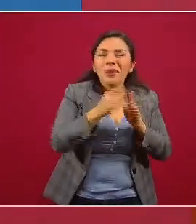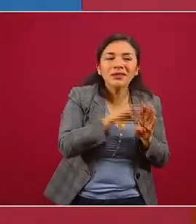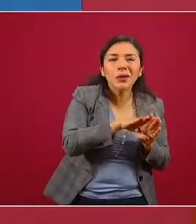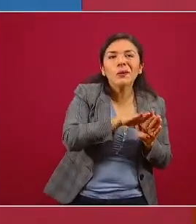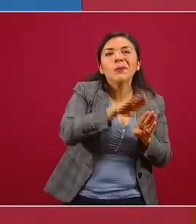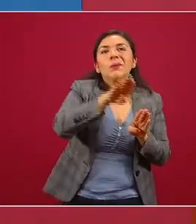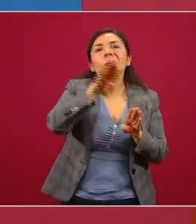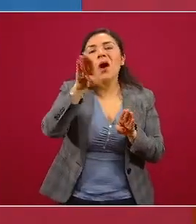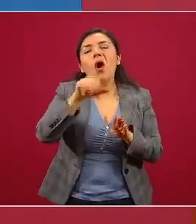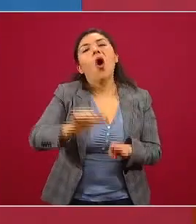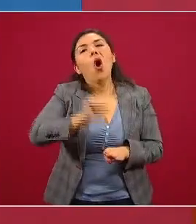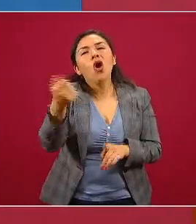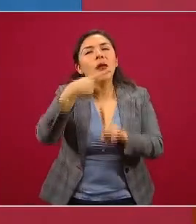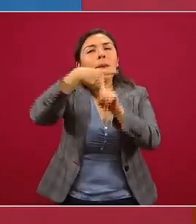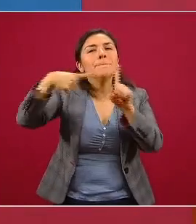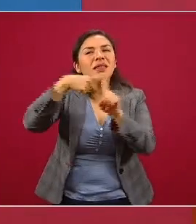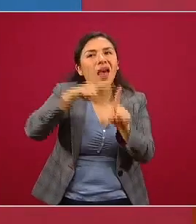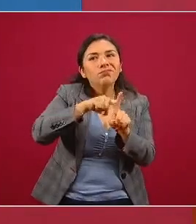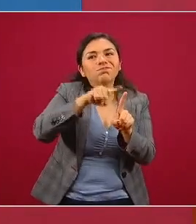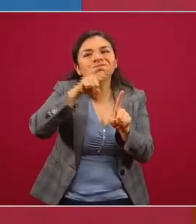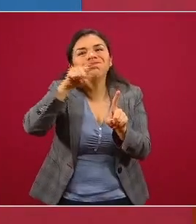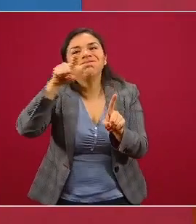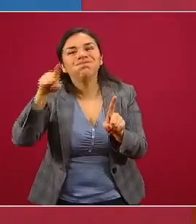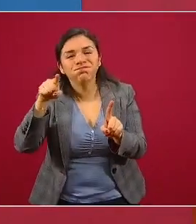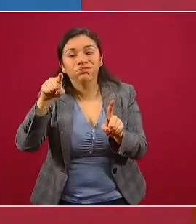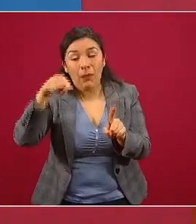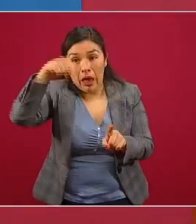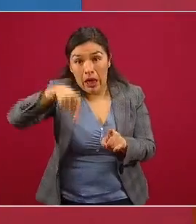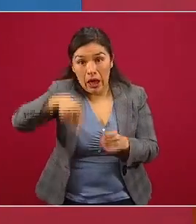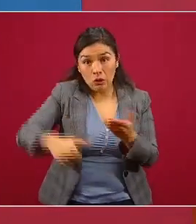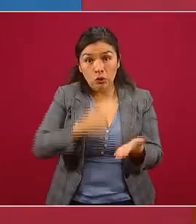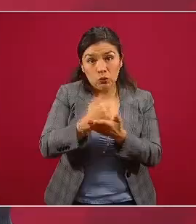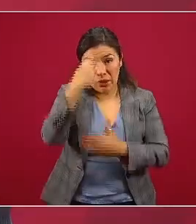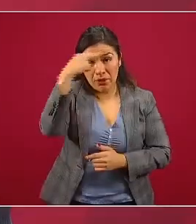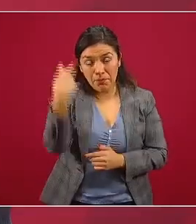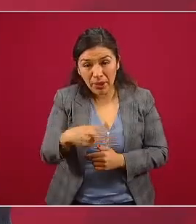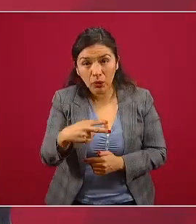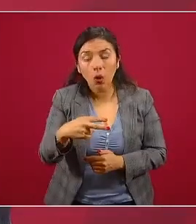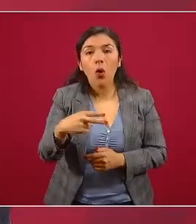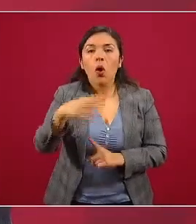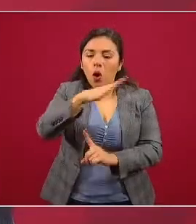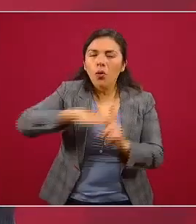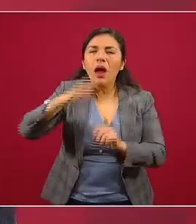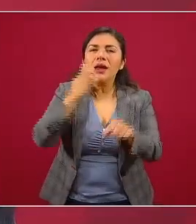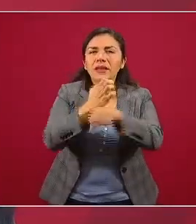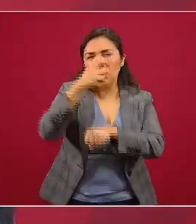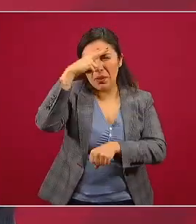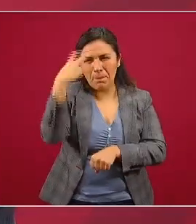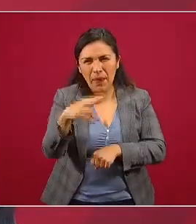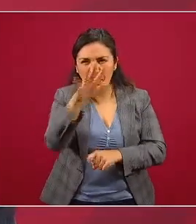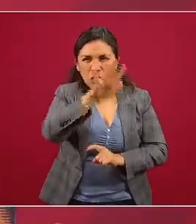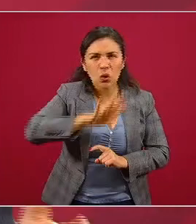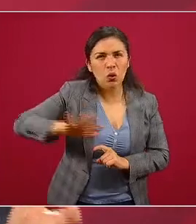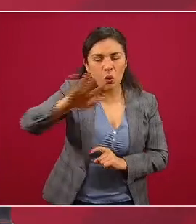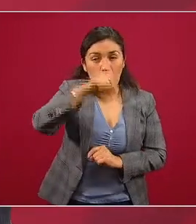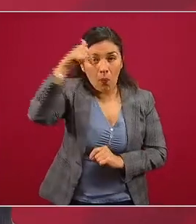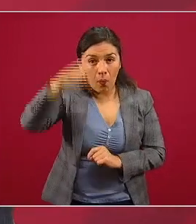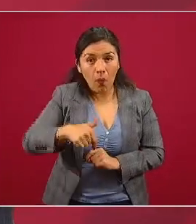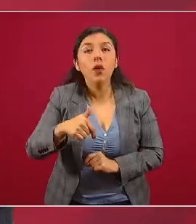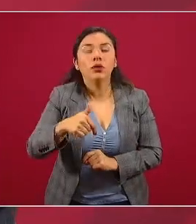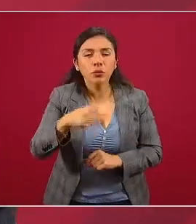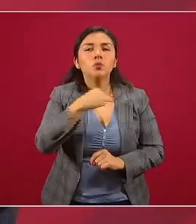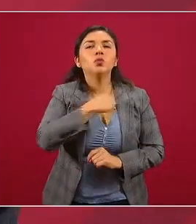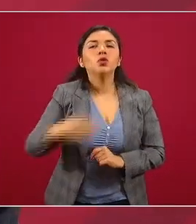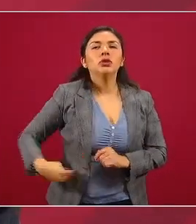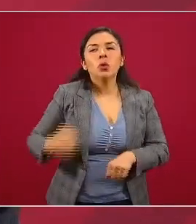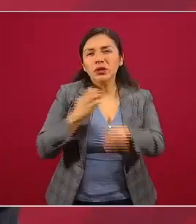unas que están en la parte intermedia. Concretamente en la Ciudad de México y la zona conurbada del Valle de México, los